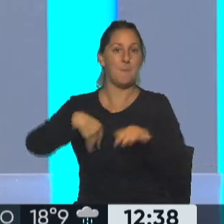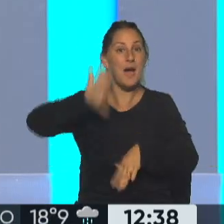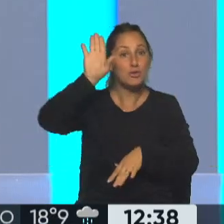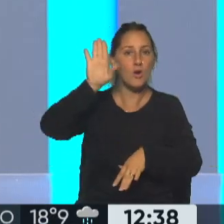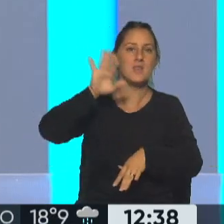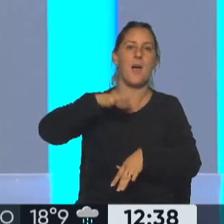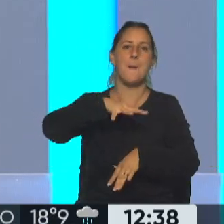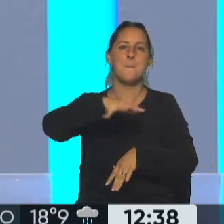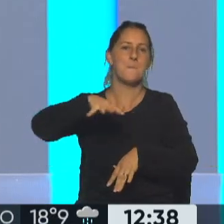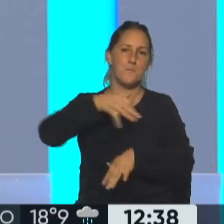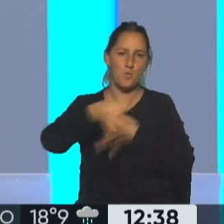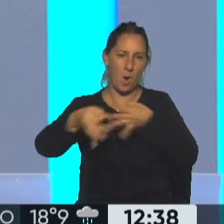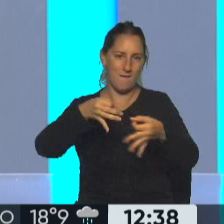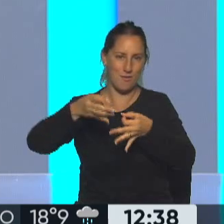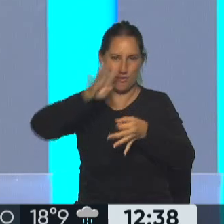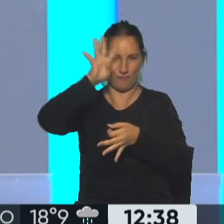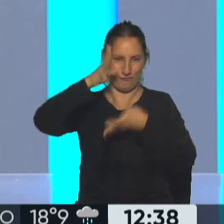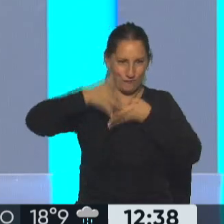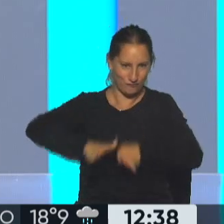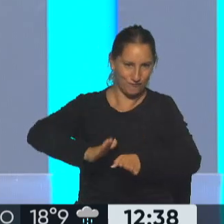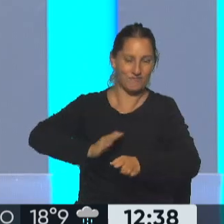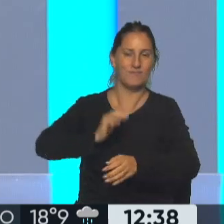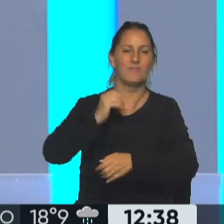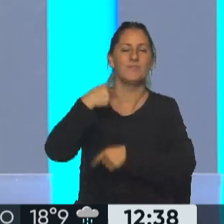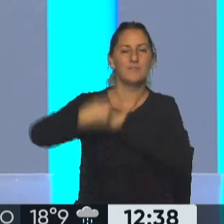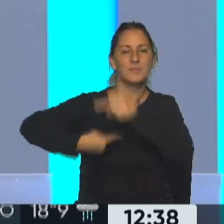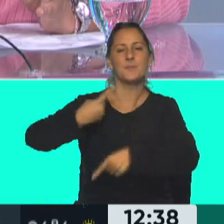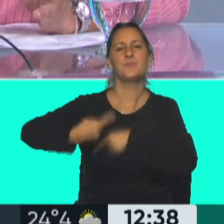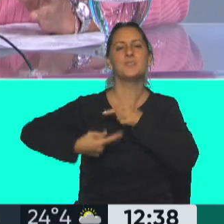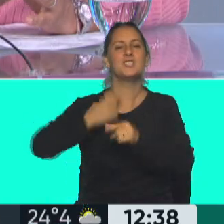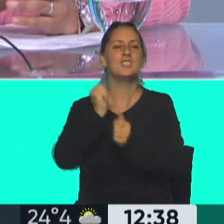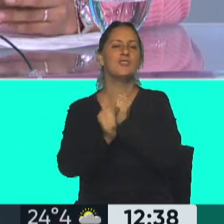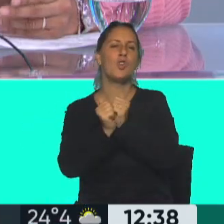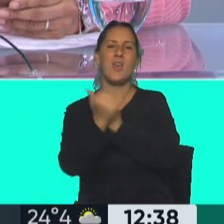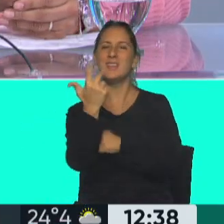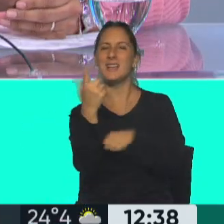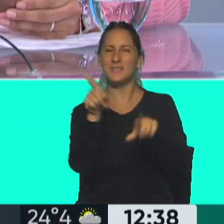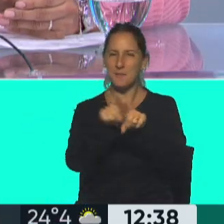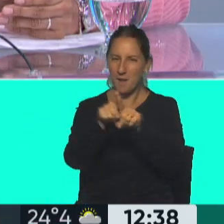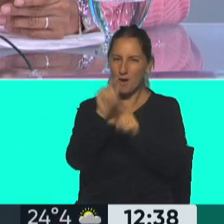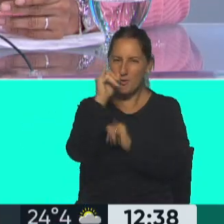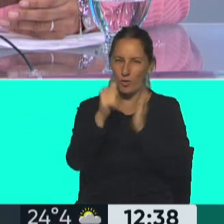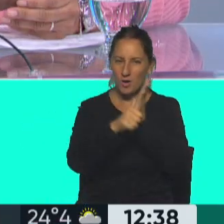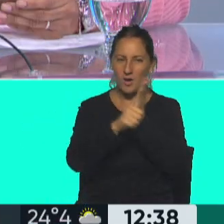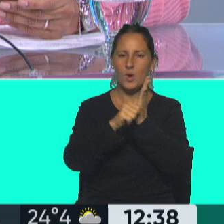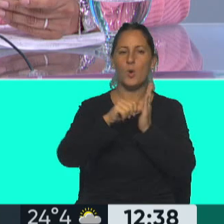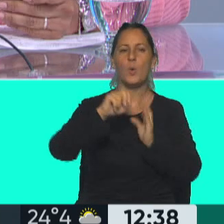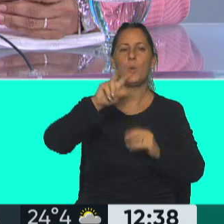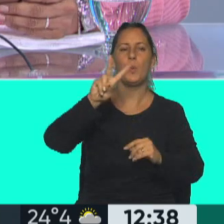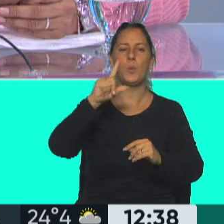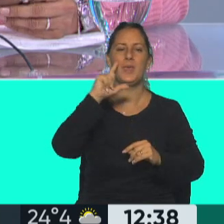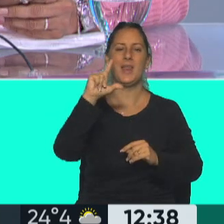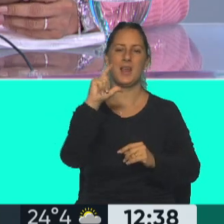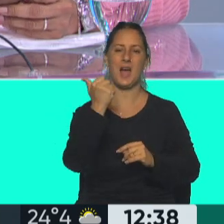pueblos indígenas nos dice Anastasio la historia de tres hermanos tal vez la hayan visto en algún documental son los hermanos vilca condori